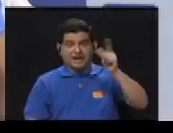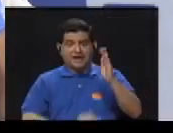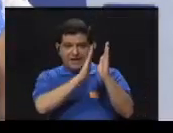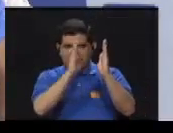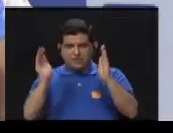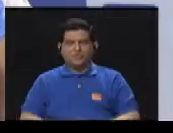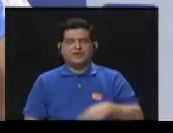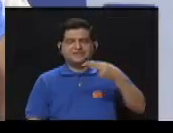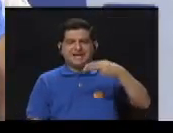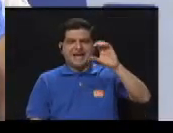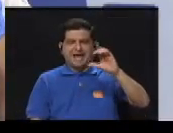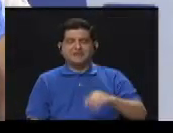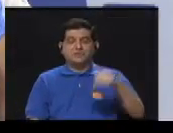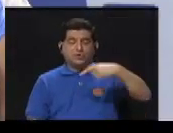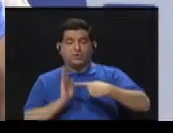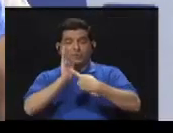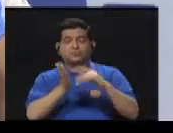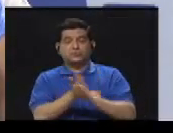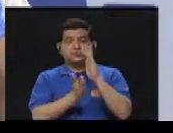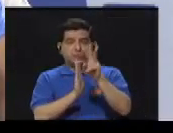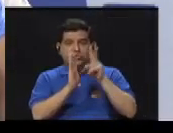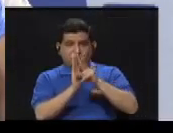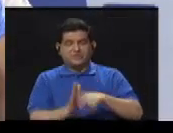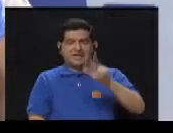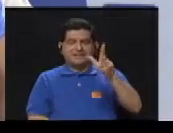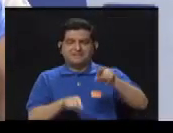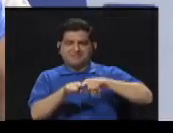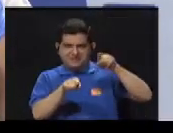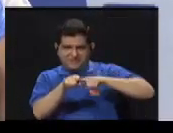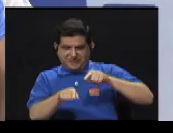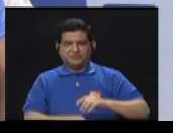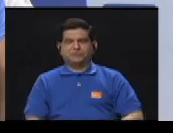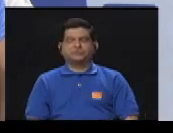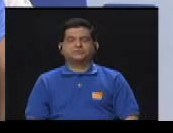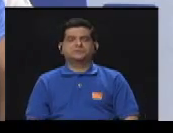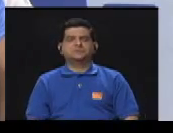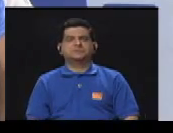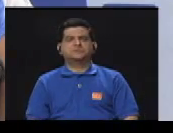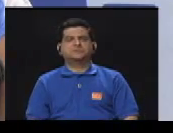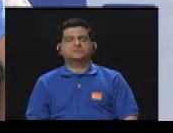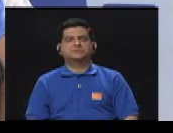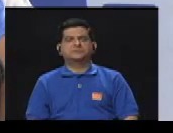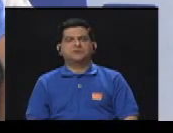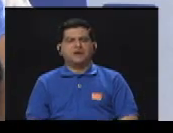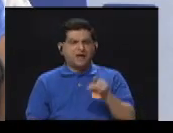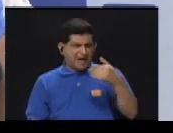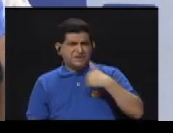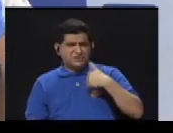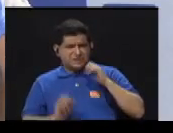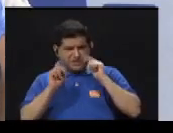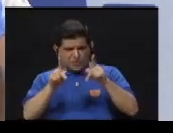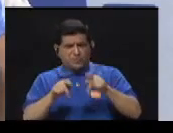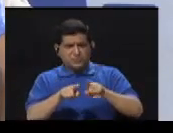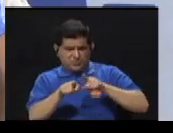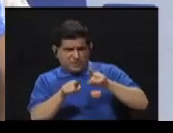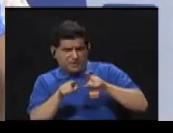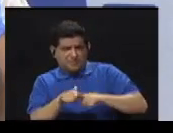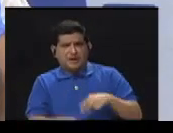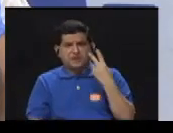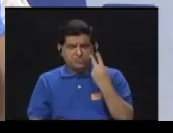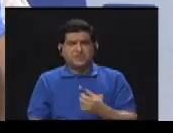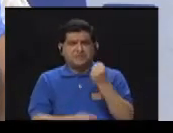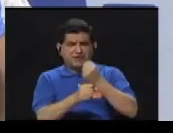Estamos el lunes de Cinemateca con Héctor Calderón, quien hoy nos trajo su documental Tres Hermanos. Héctor, ellos tuvieron la oportunidad, los hermanos